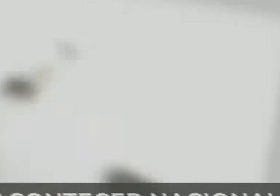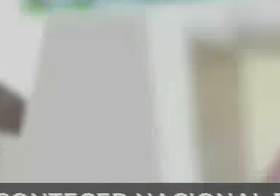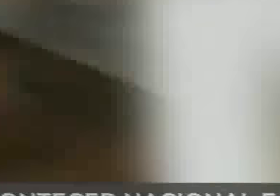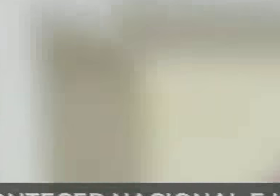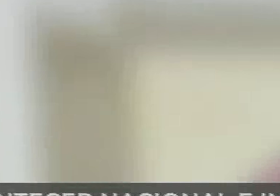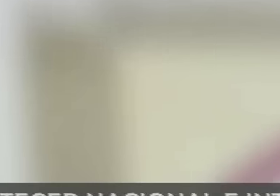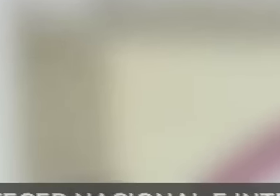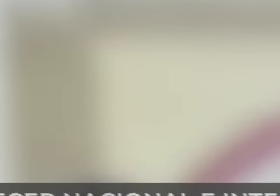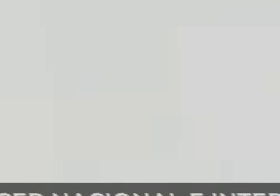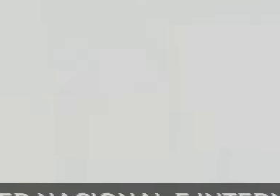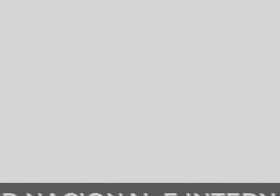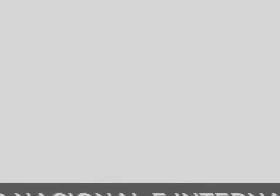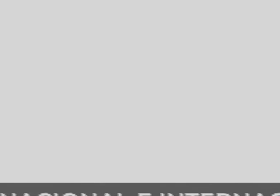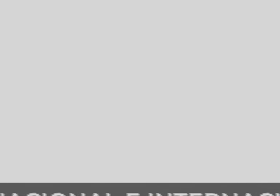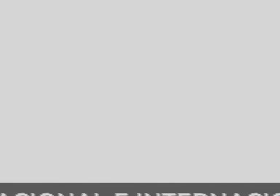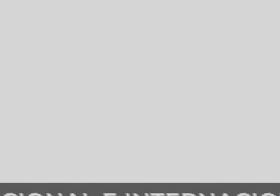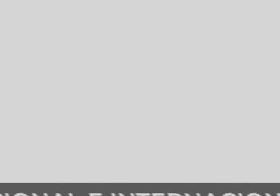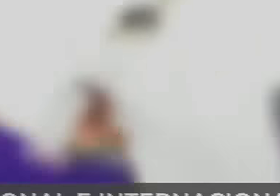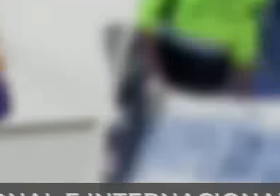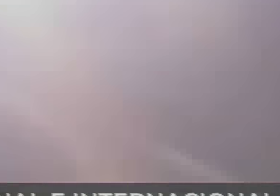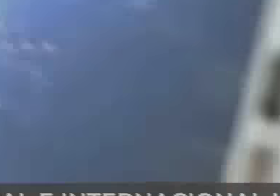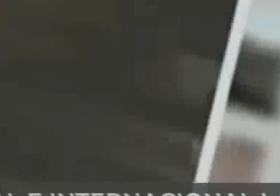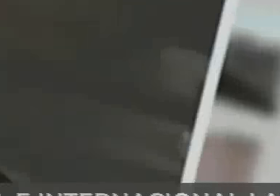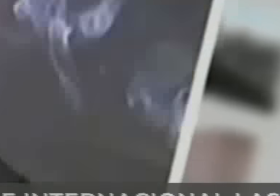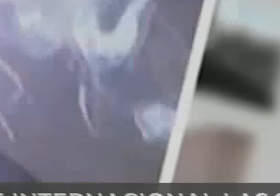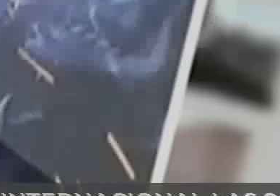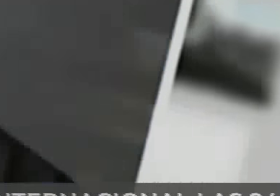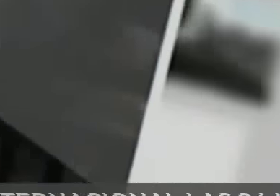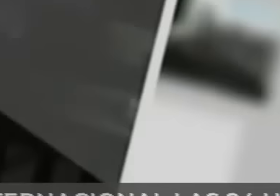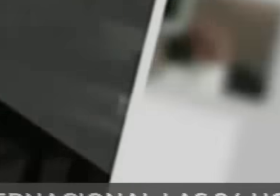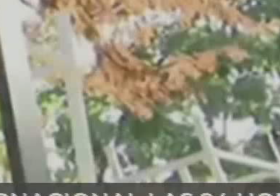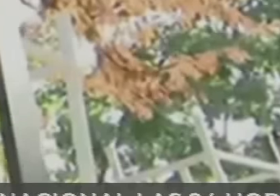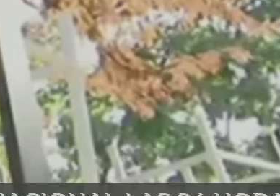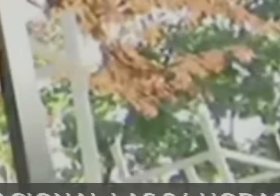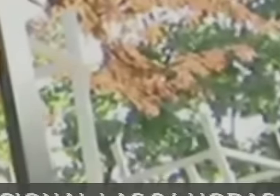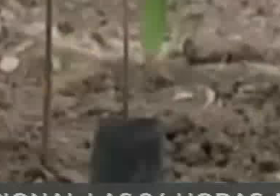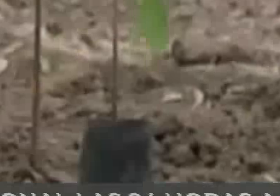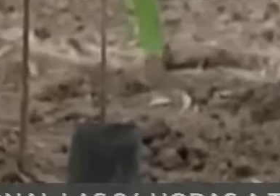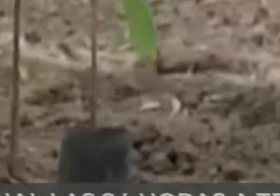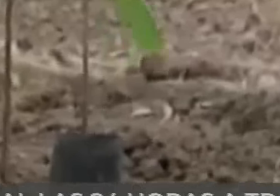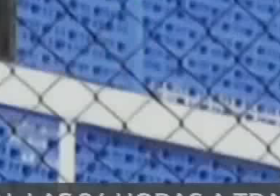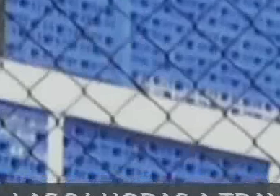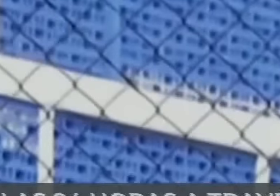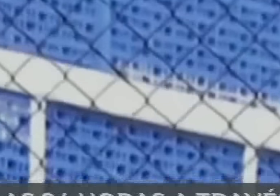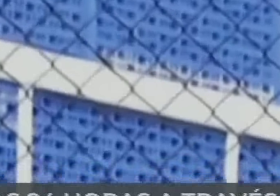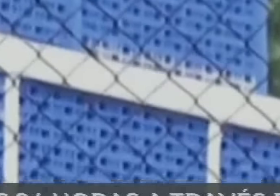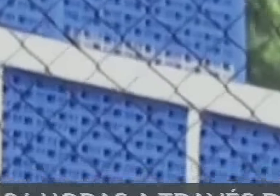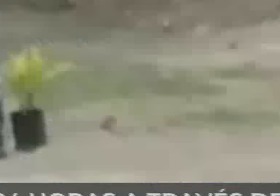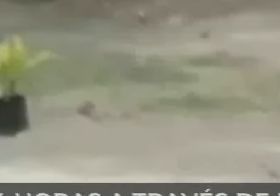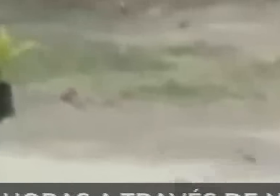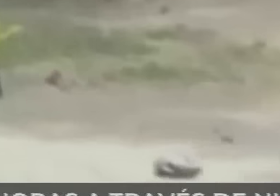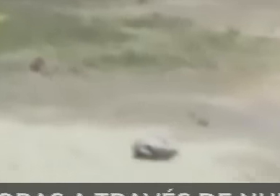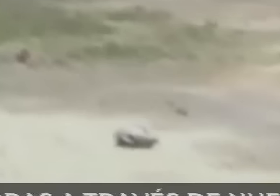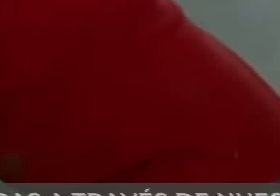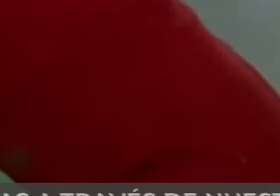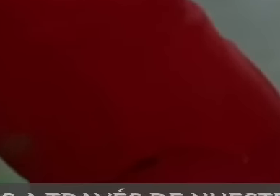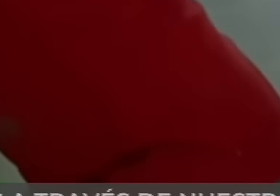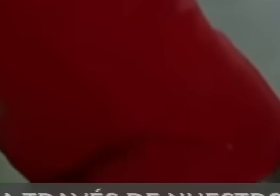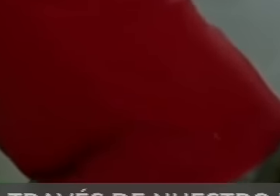Desde su creación en junio de 2022, las Glicomiles han trabajado incansablemente para restaurar los centros educativos en todo el